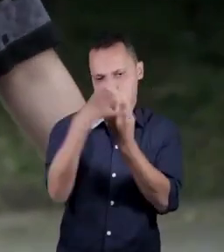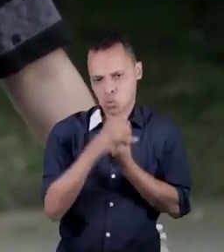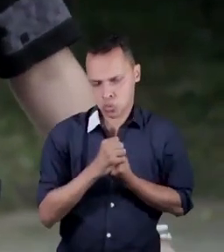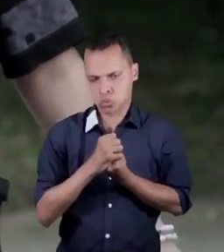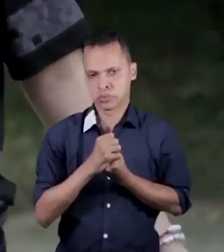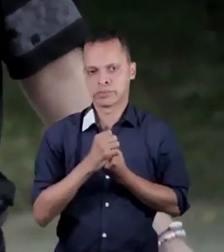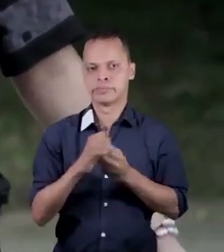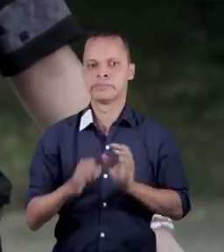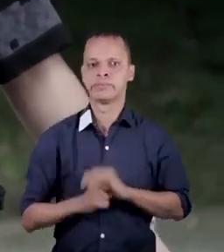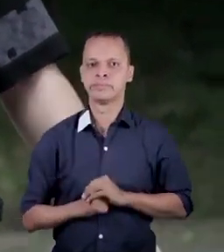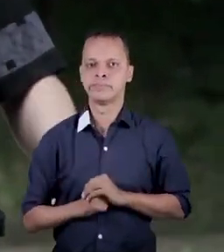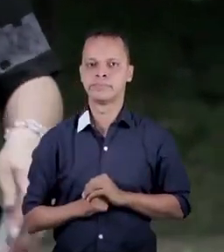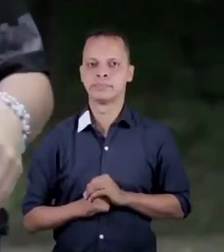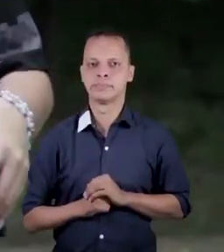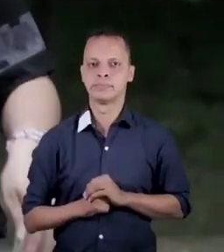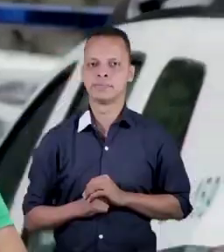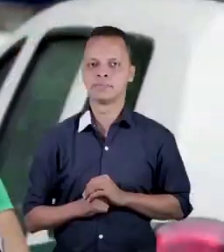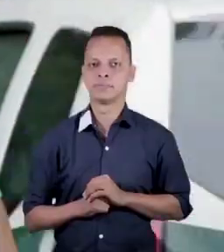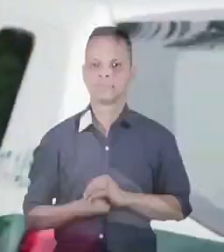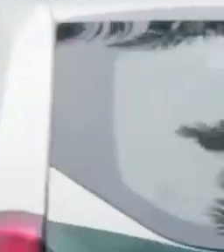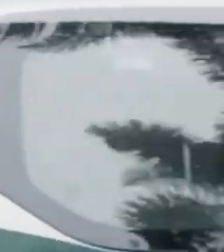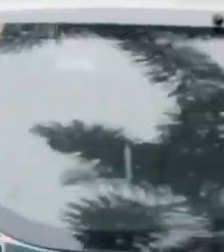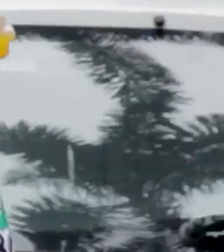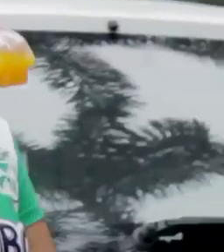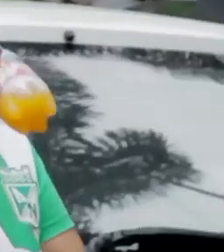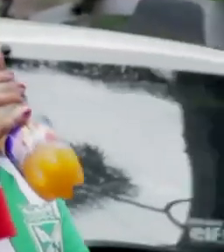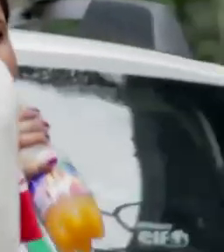pero el trabajo comunitario nos une